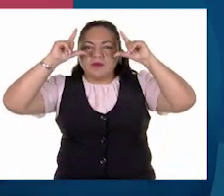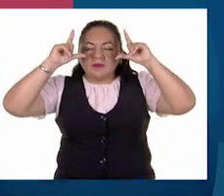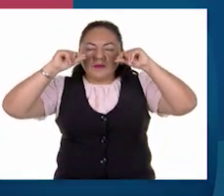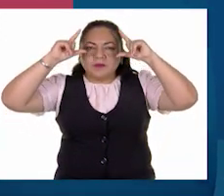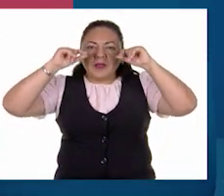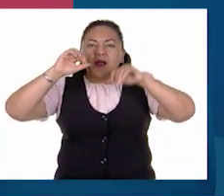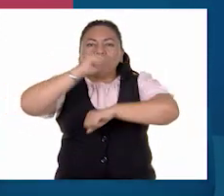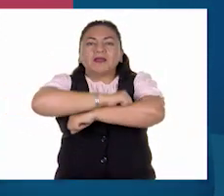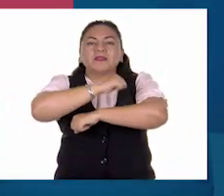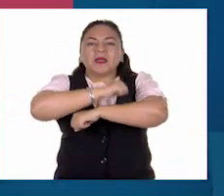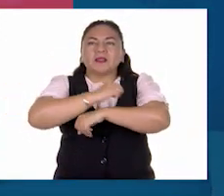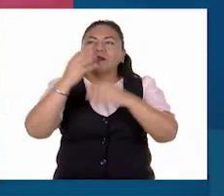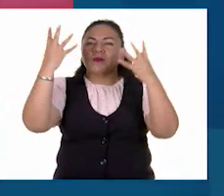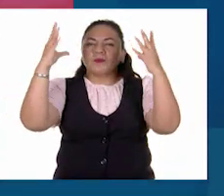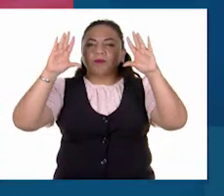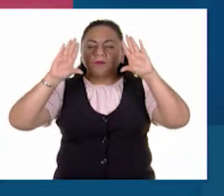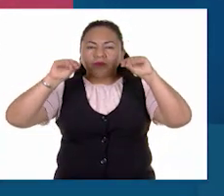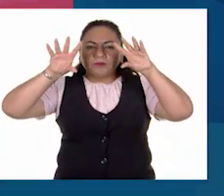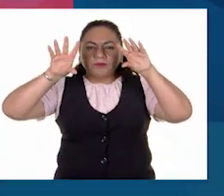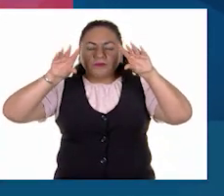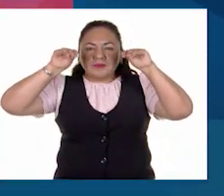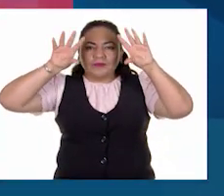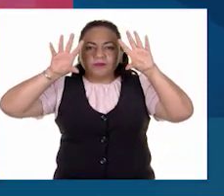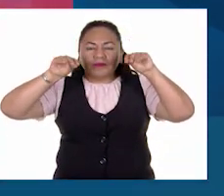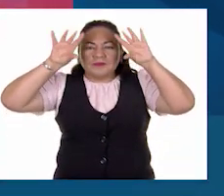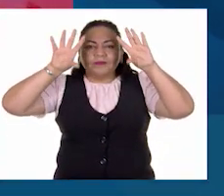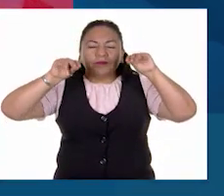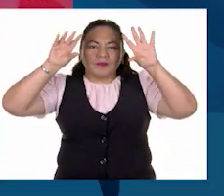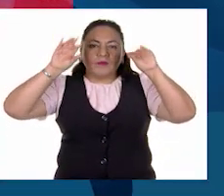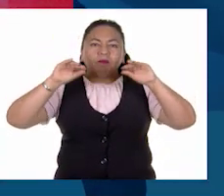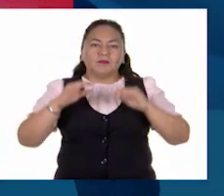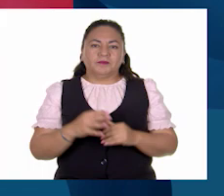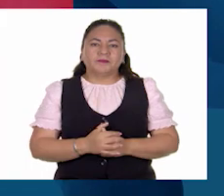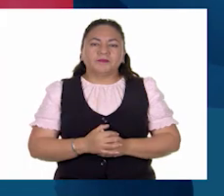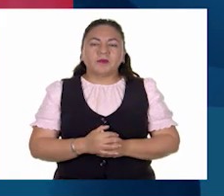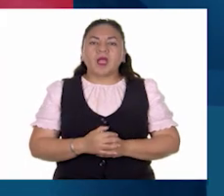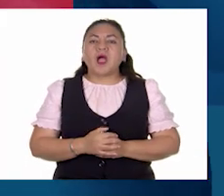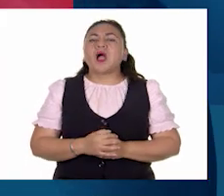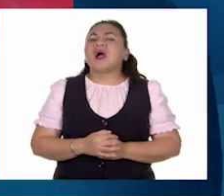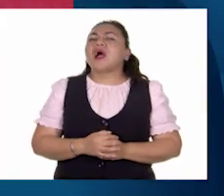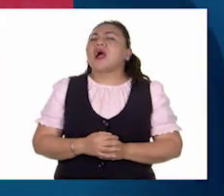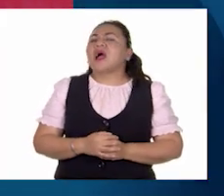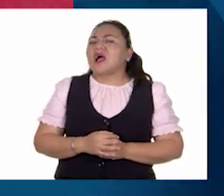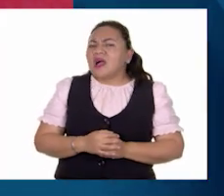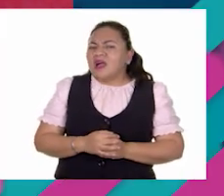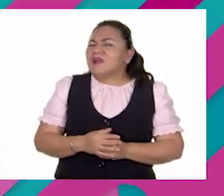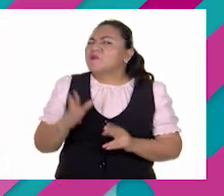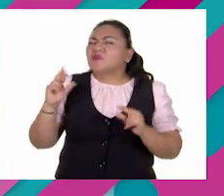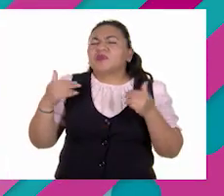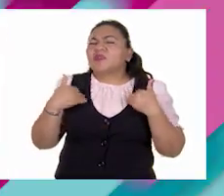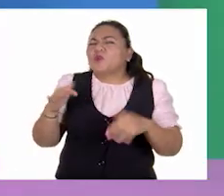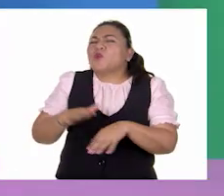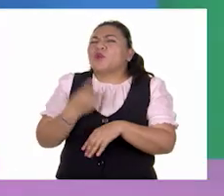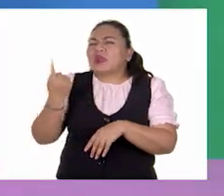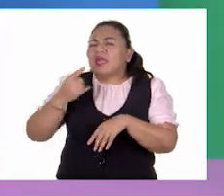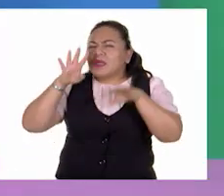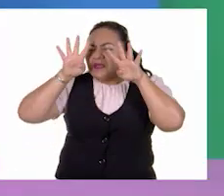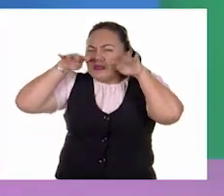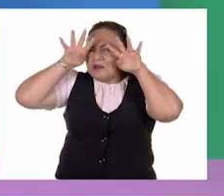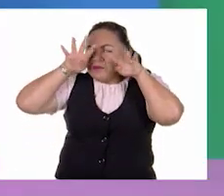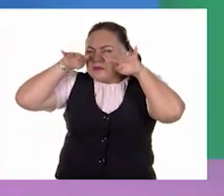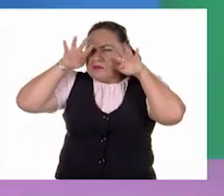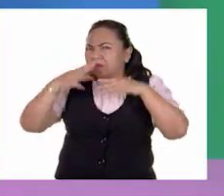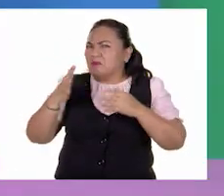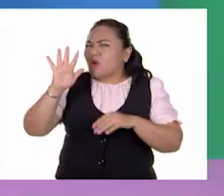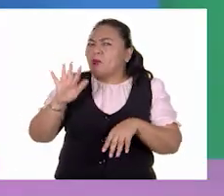en la sombra, que aparecen y desaparecen. Pero no entiendo por qué dice que pestañea como